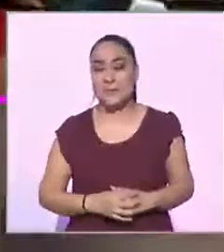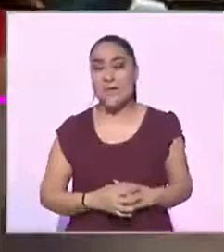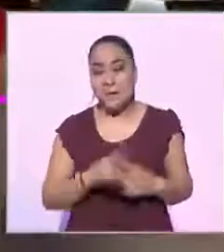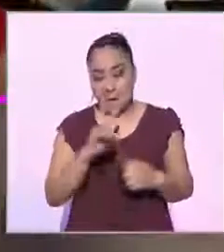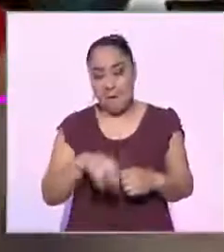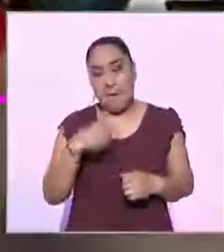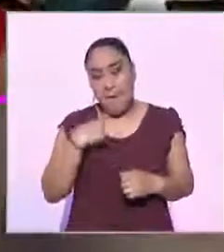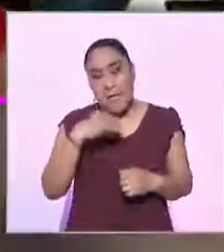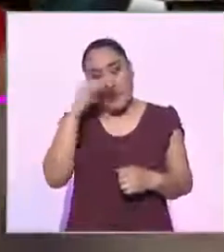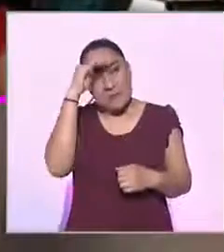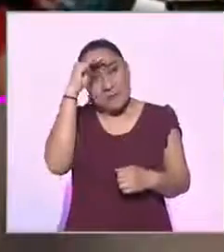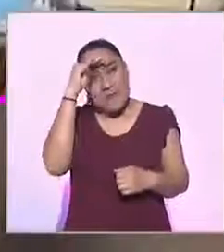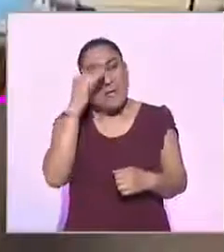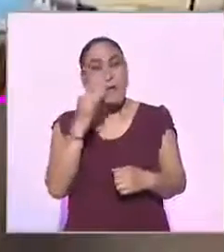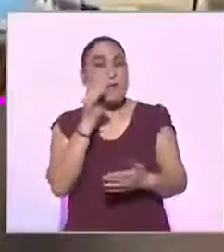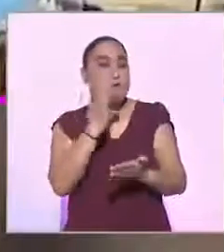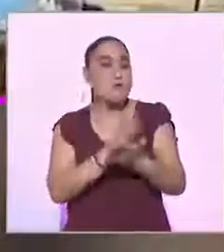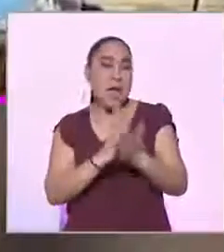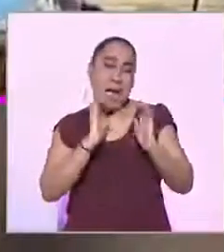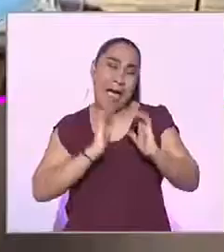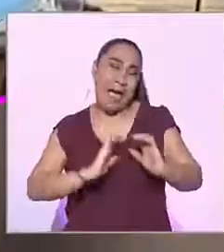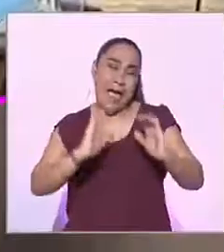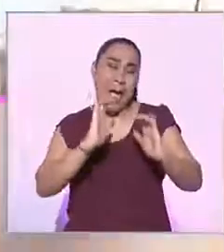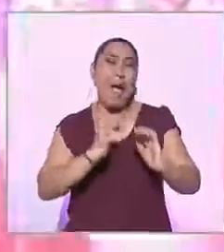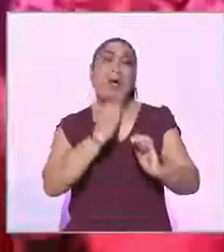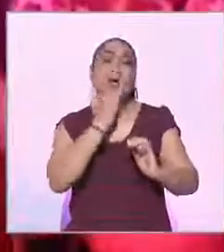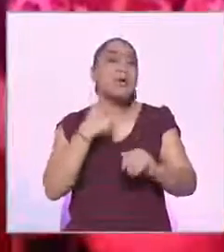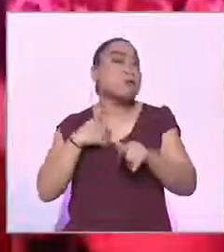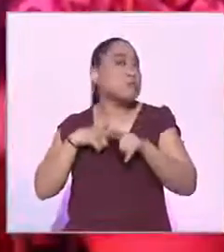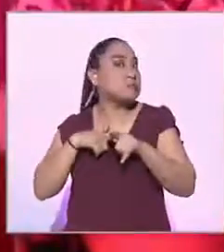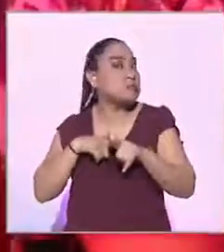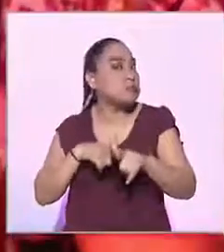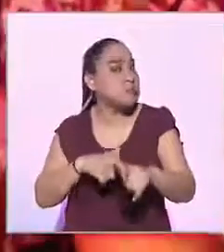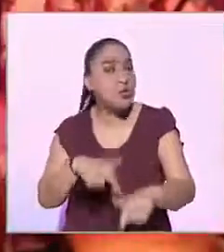Pensé que iba a ser solo para un concierto y me quedé 12 años.